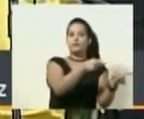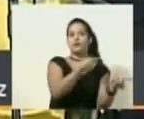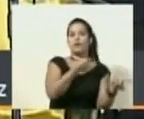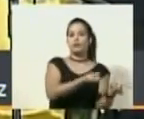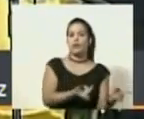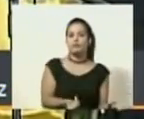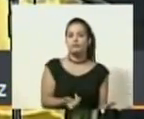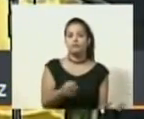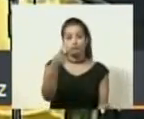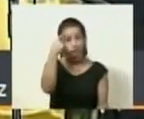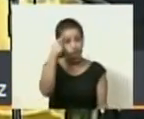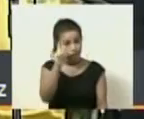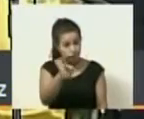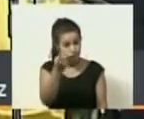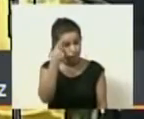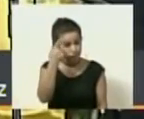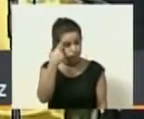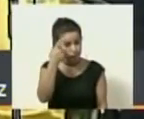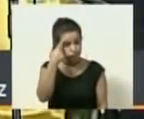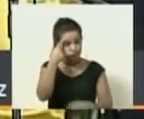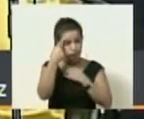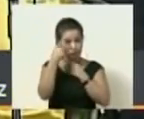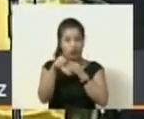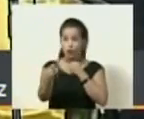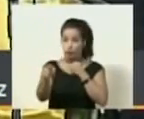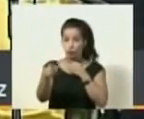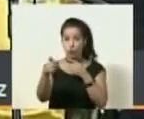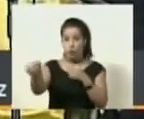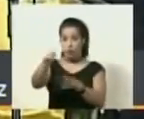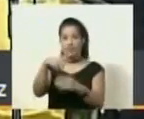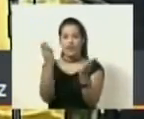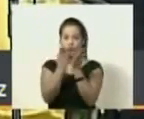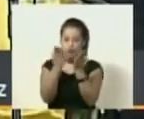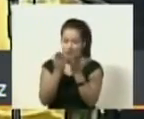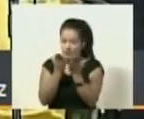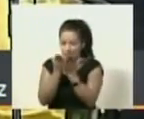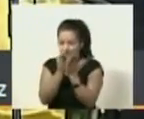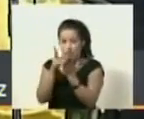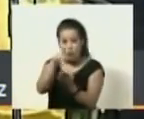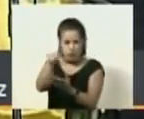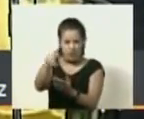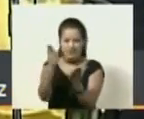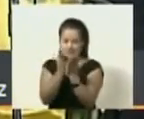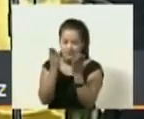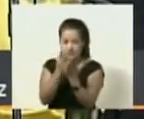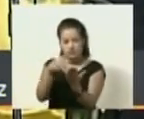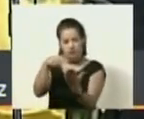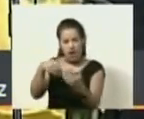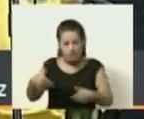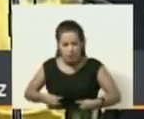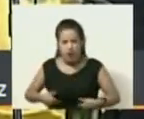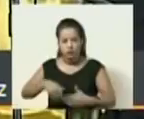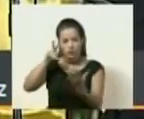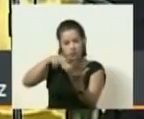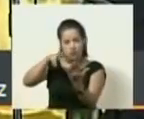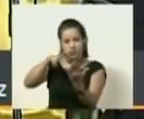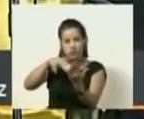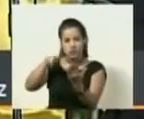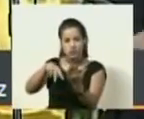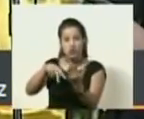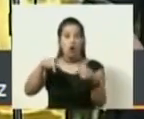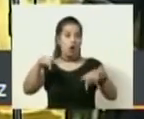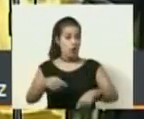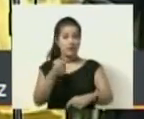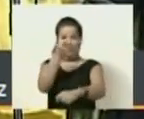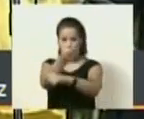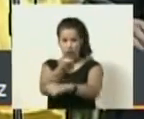Tengamos conciencia que mientras ustedes estaban estudiando, forjándose, y mientras hoy nos estamos